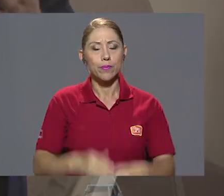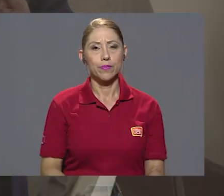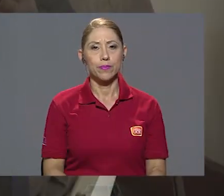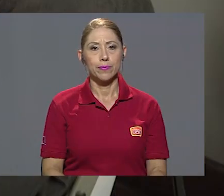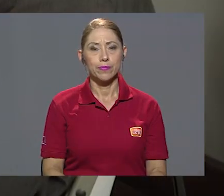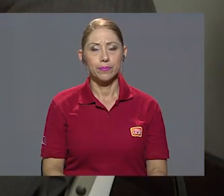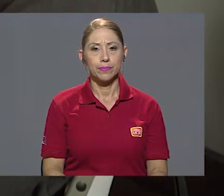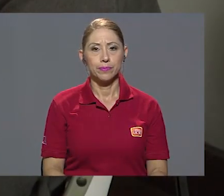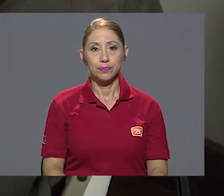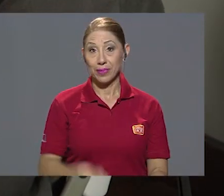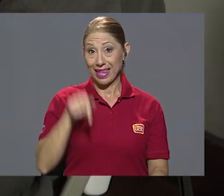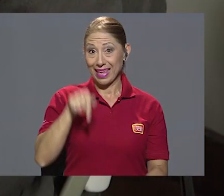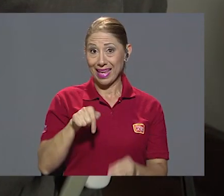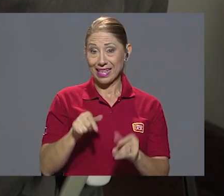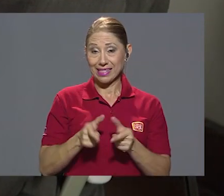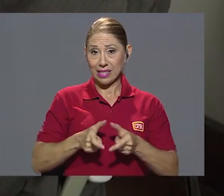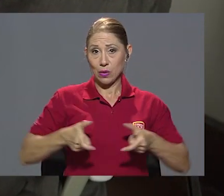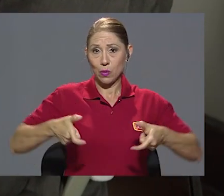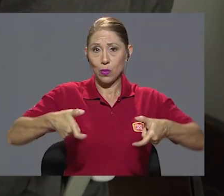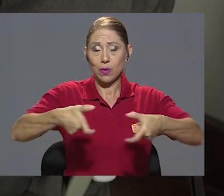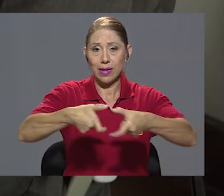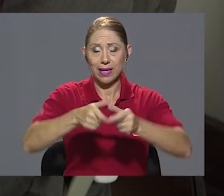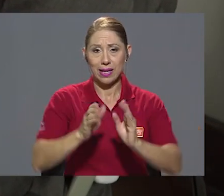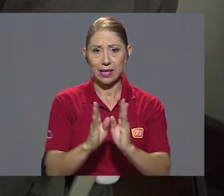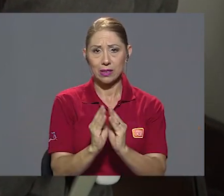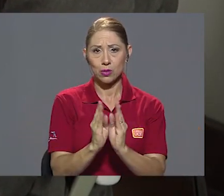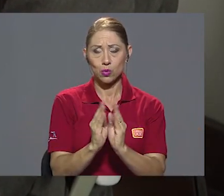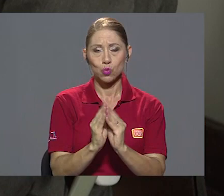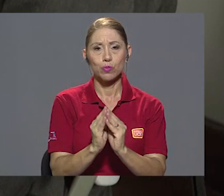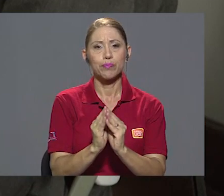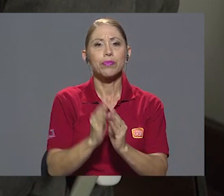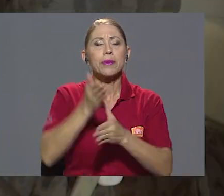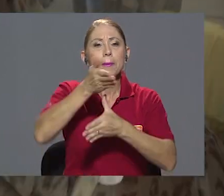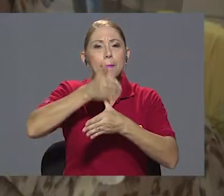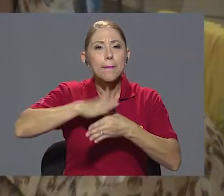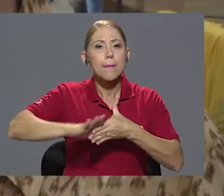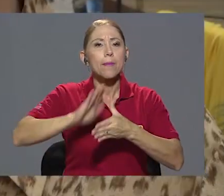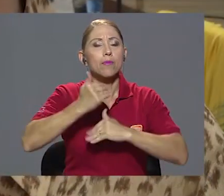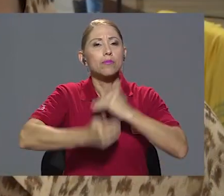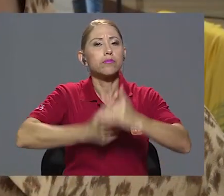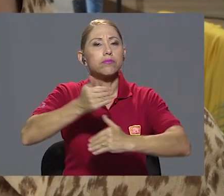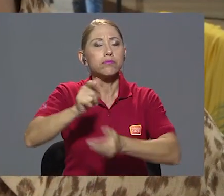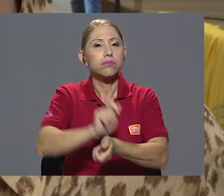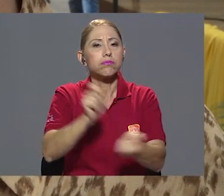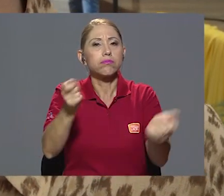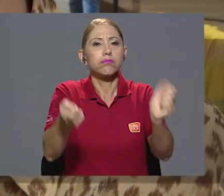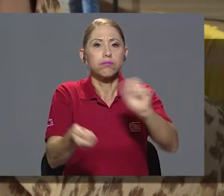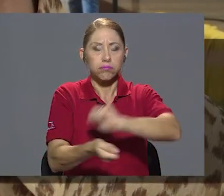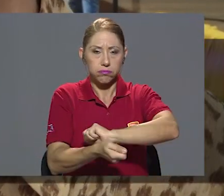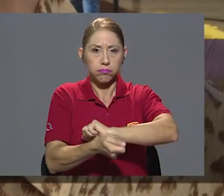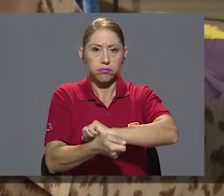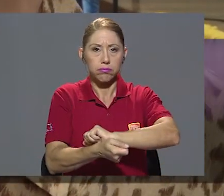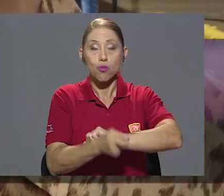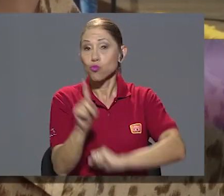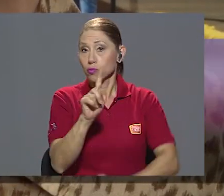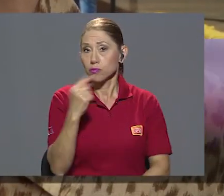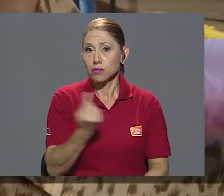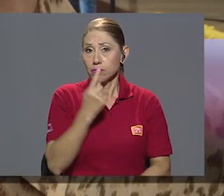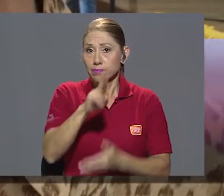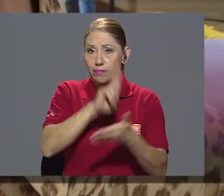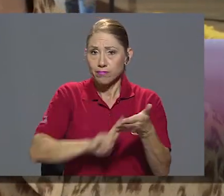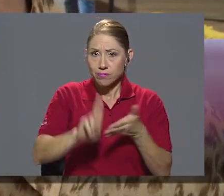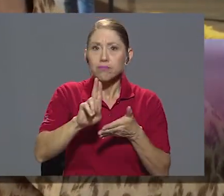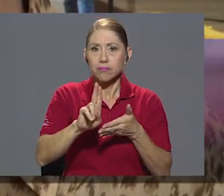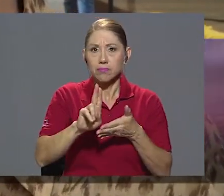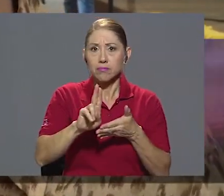docentes. Este congreso yo creo que es parte de un proceso de cambio que debe llevar, y yo digo no solo